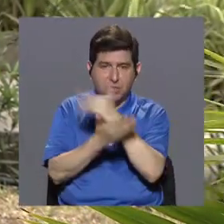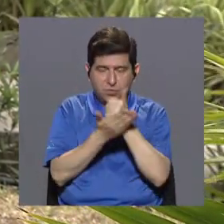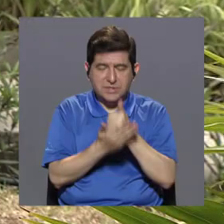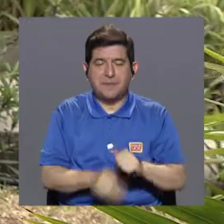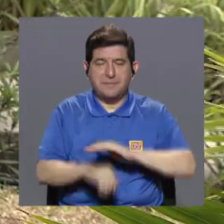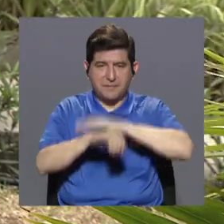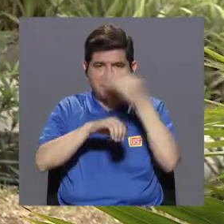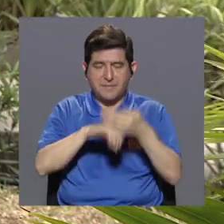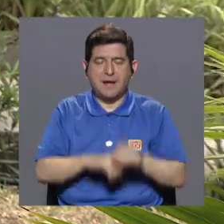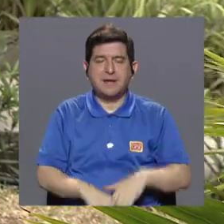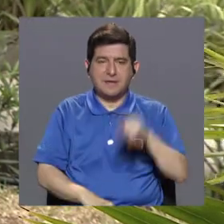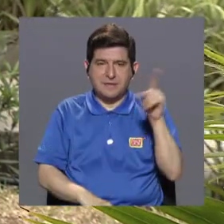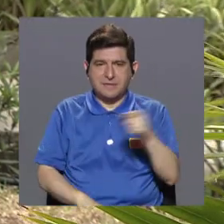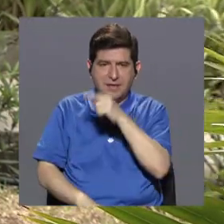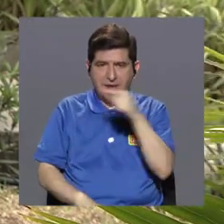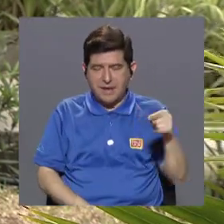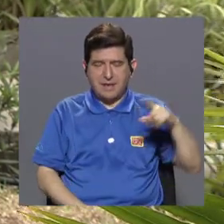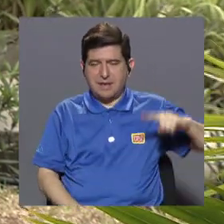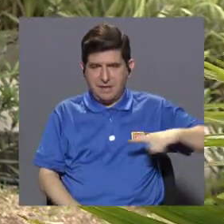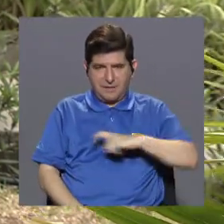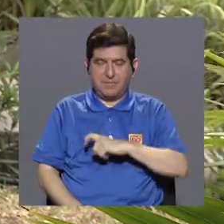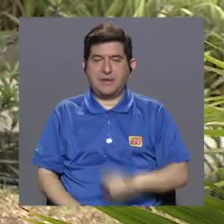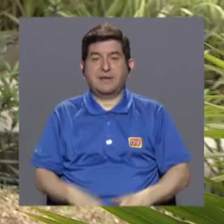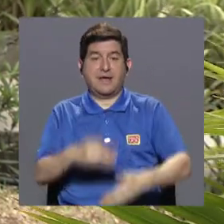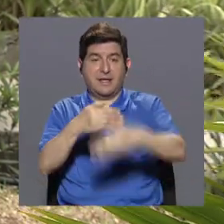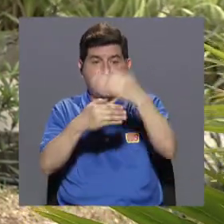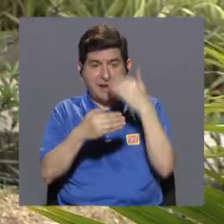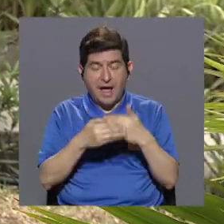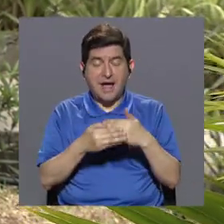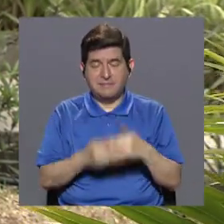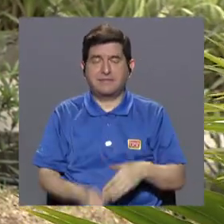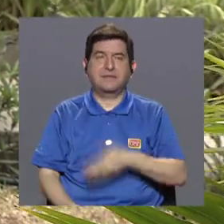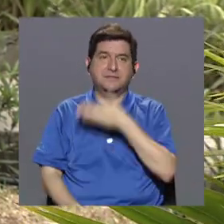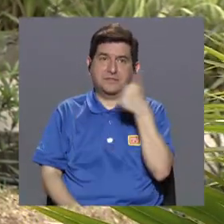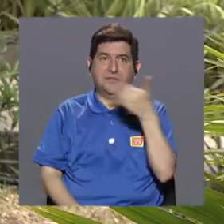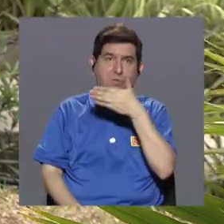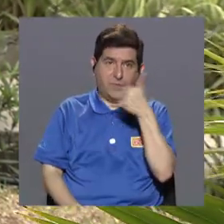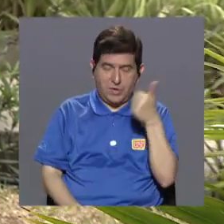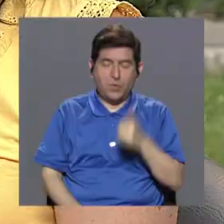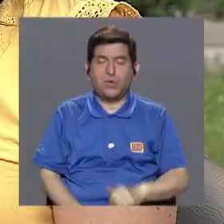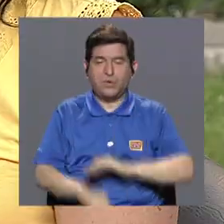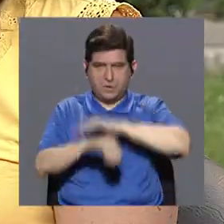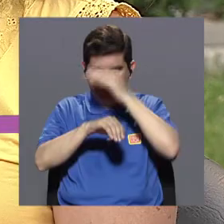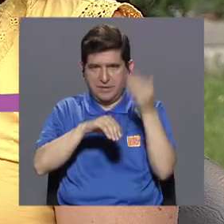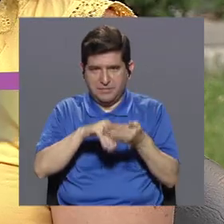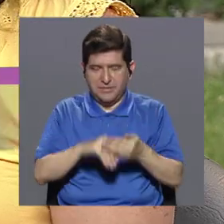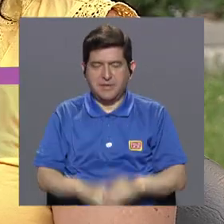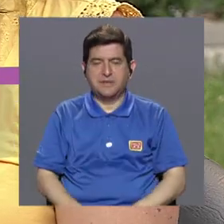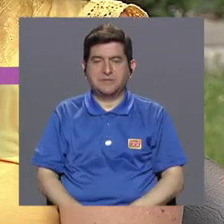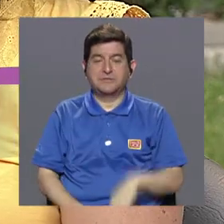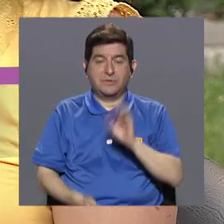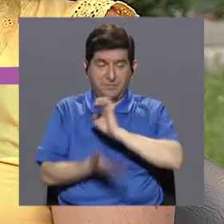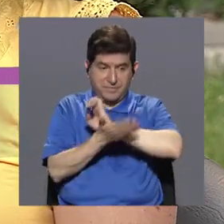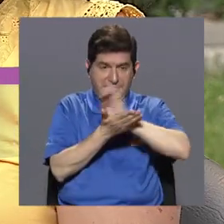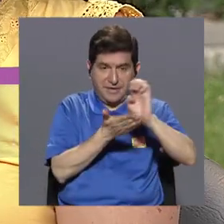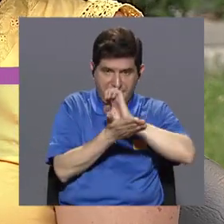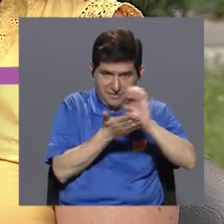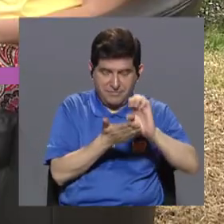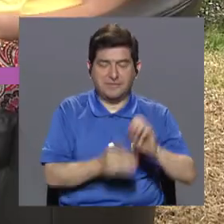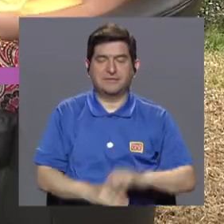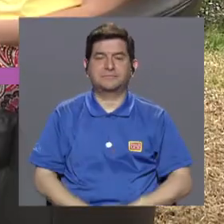preñez, ¿verdad? Entonces, para que no transmitan. Y lo ideal es antes de que queden preñadas también, sí, para evitar que lleguen. Siempre.